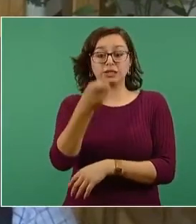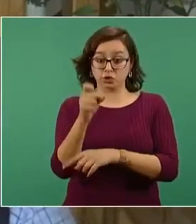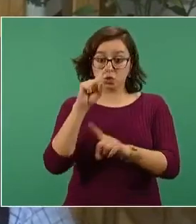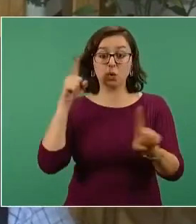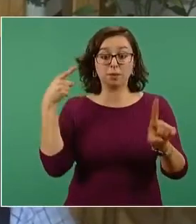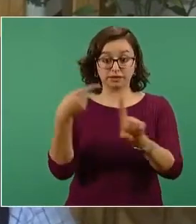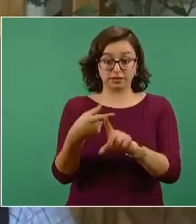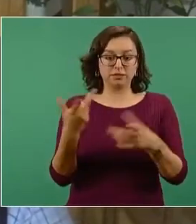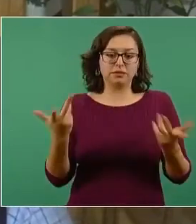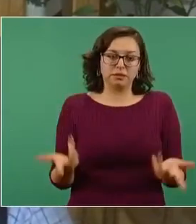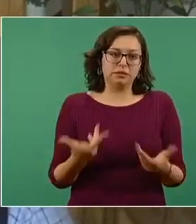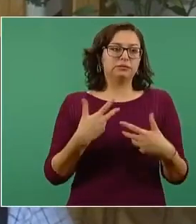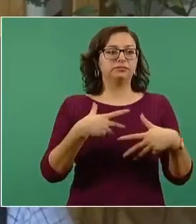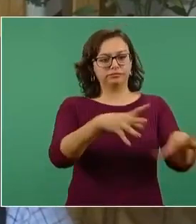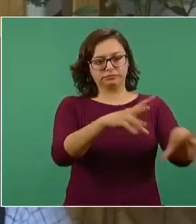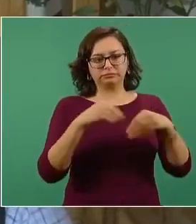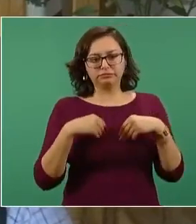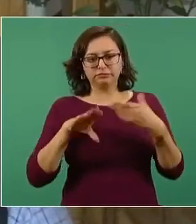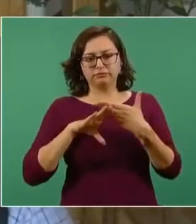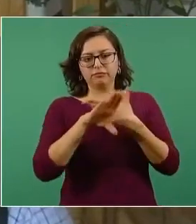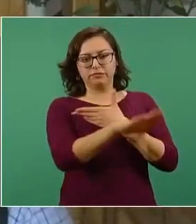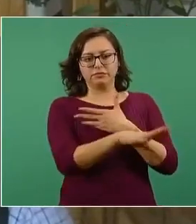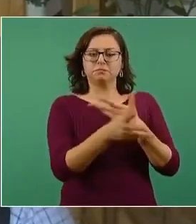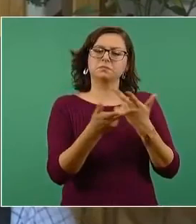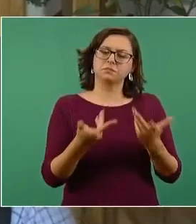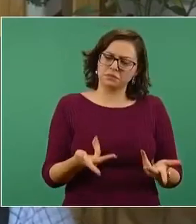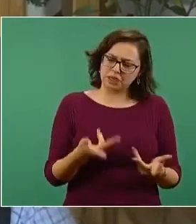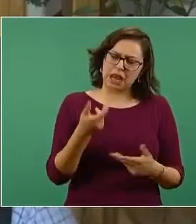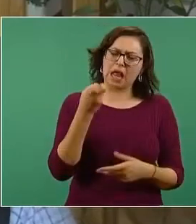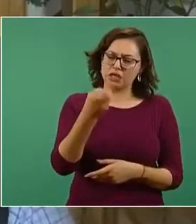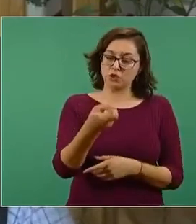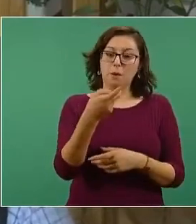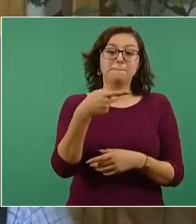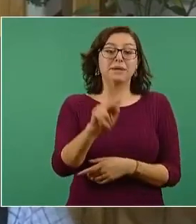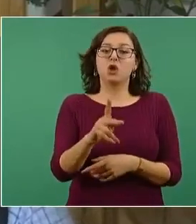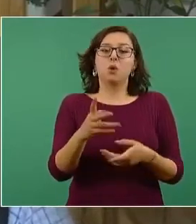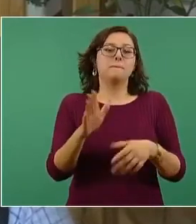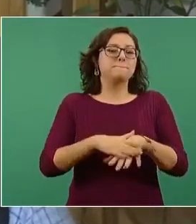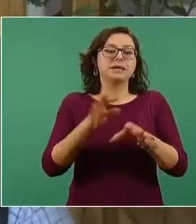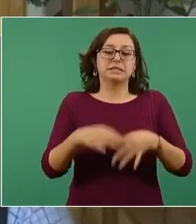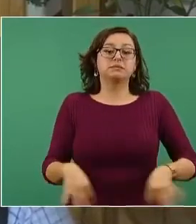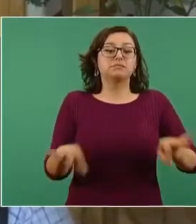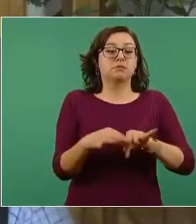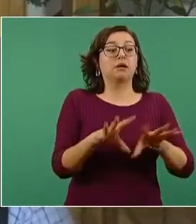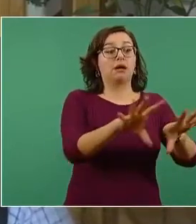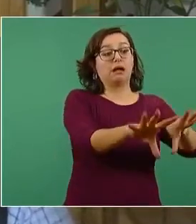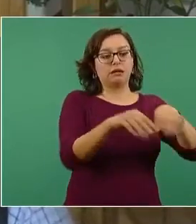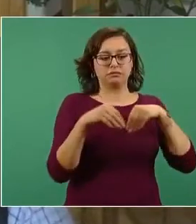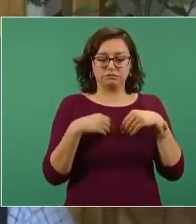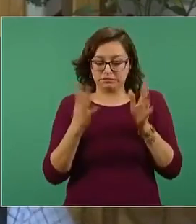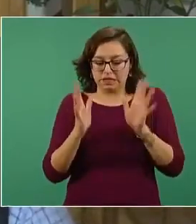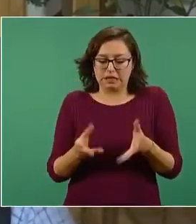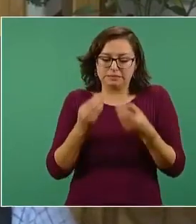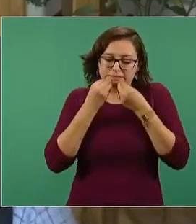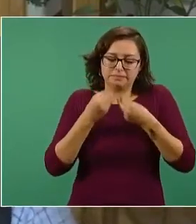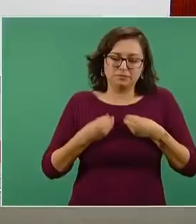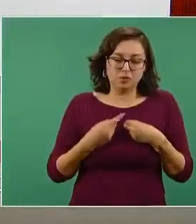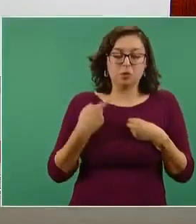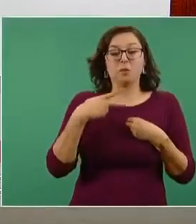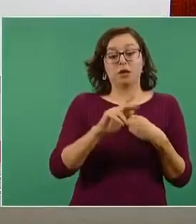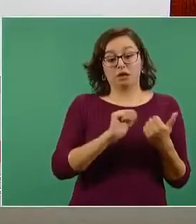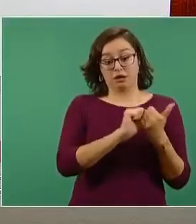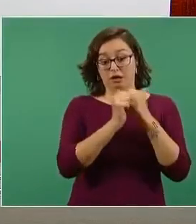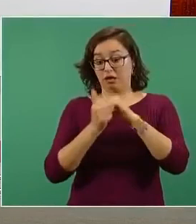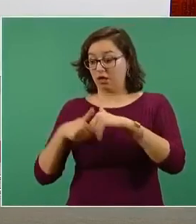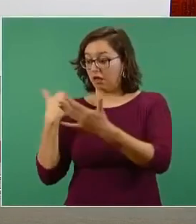allá de prevenir que solamente la enfermedad se produzca. Lo importante es que prevenga la enfermedad grave, es decir, una persona a